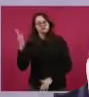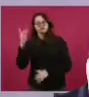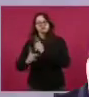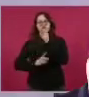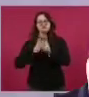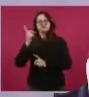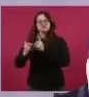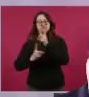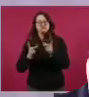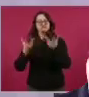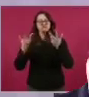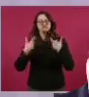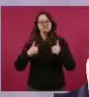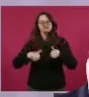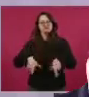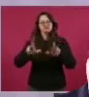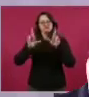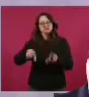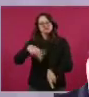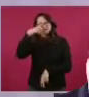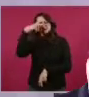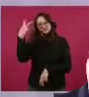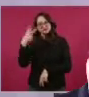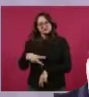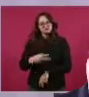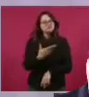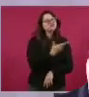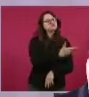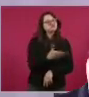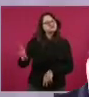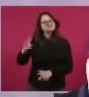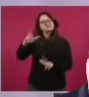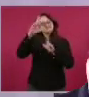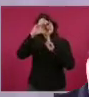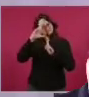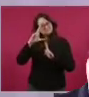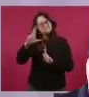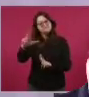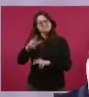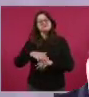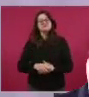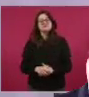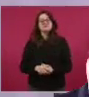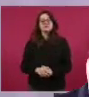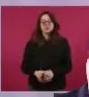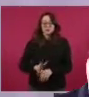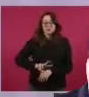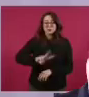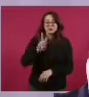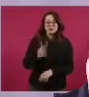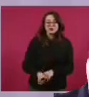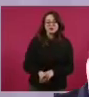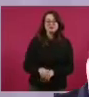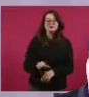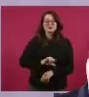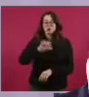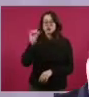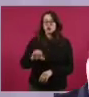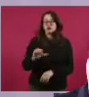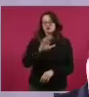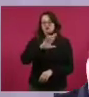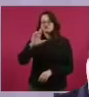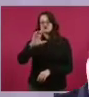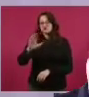les dio la nación mexicana. Hoy son reconocidos y premiados